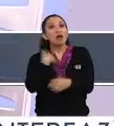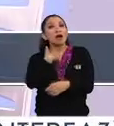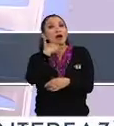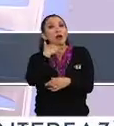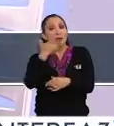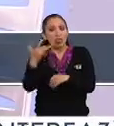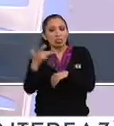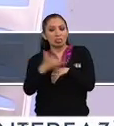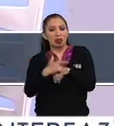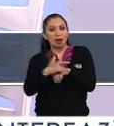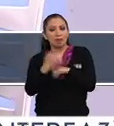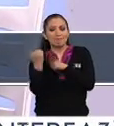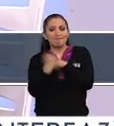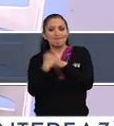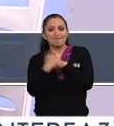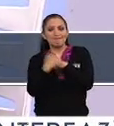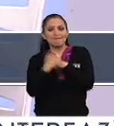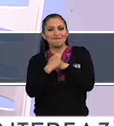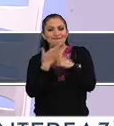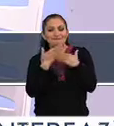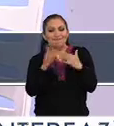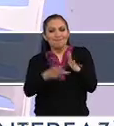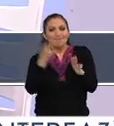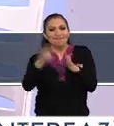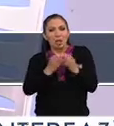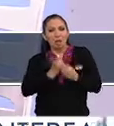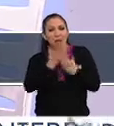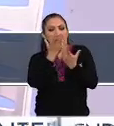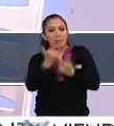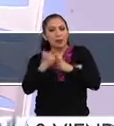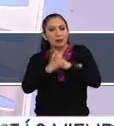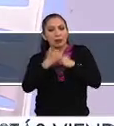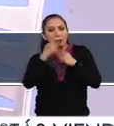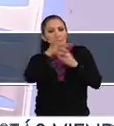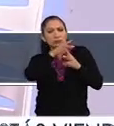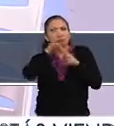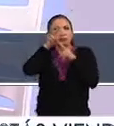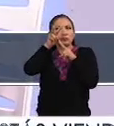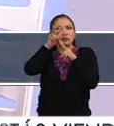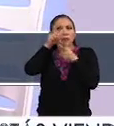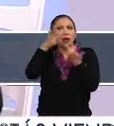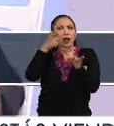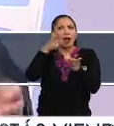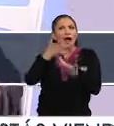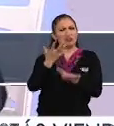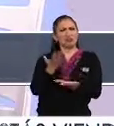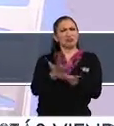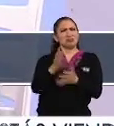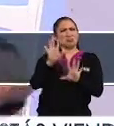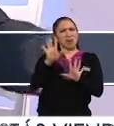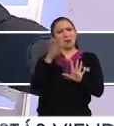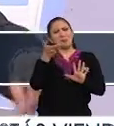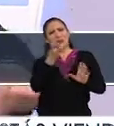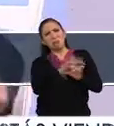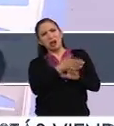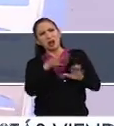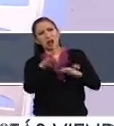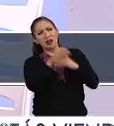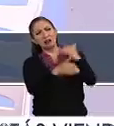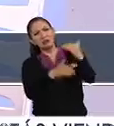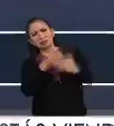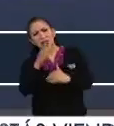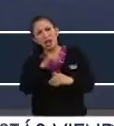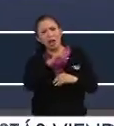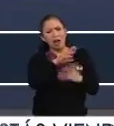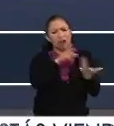pero está tocando nuestra puerta de manera constante para que alcemos los ojos a lo alto, para que nos detengamos ante el paso de una caravana